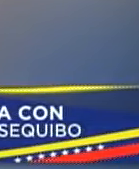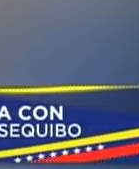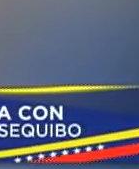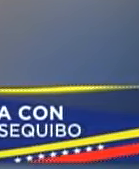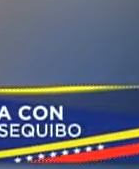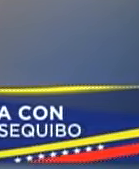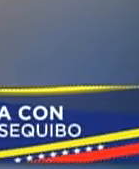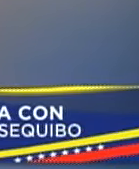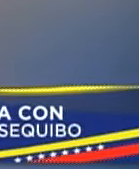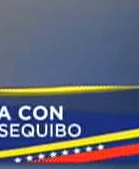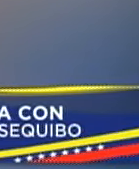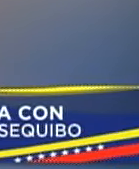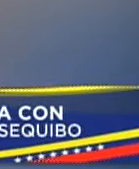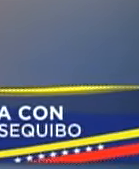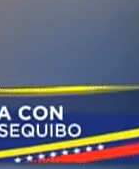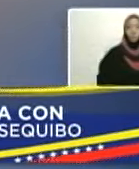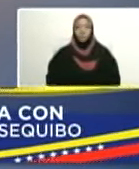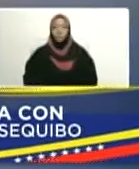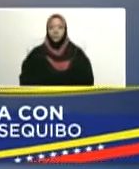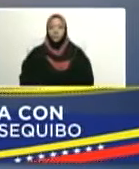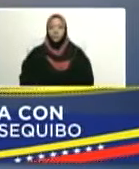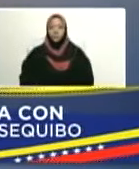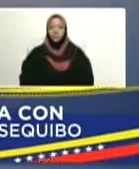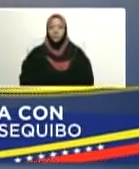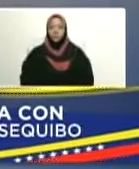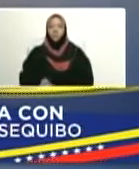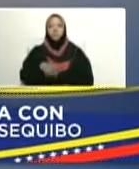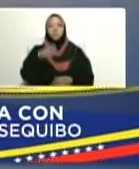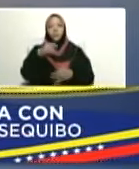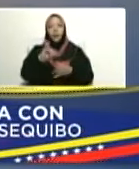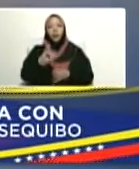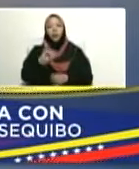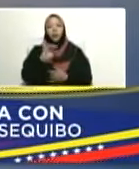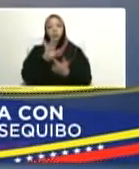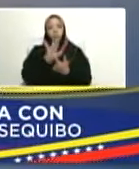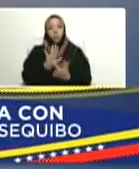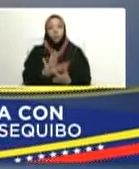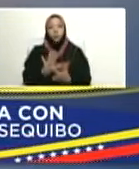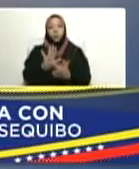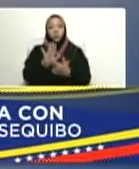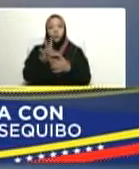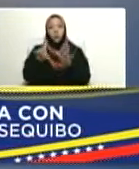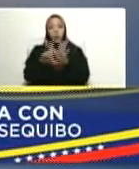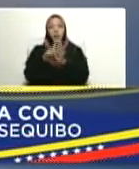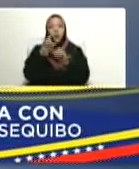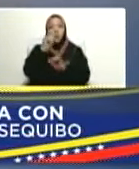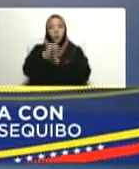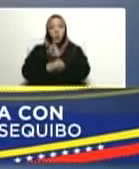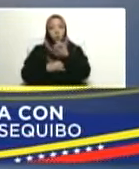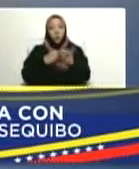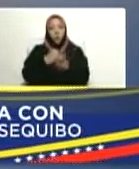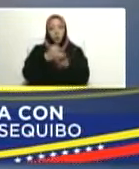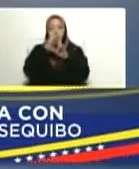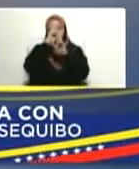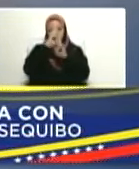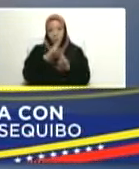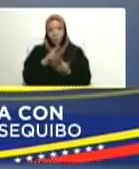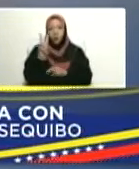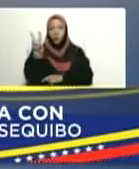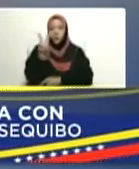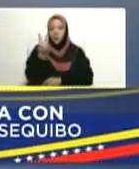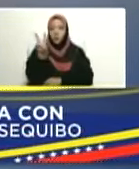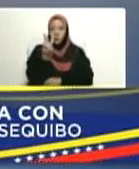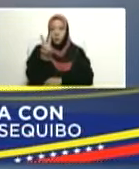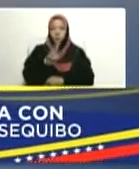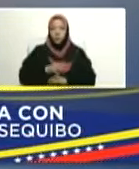para exigir el respeto a la legalidad internacional, el respeto a Venezuela.